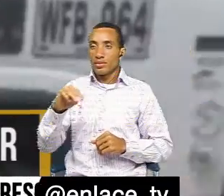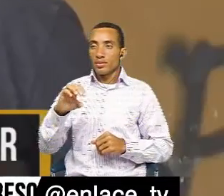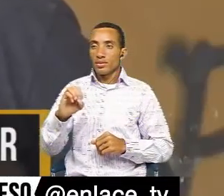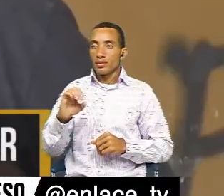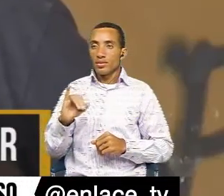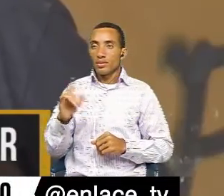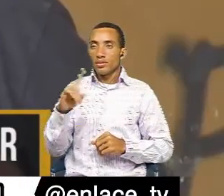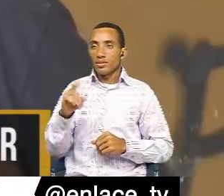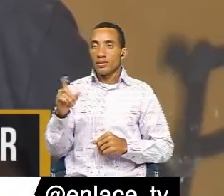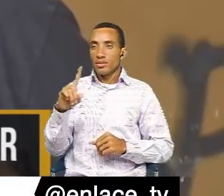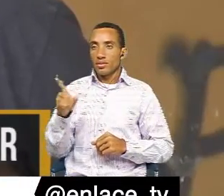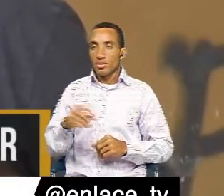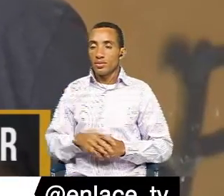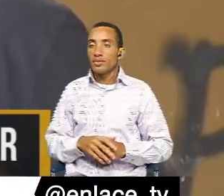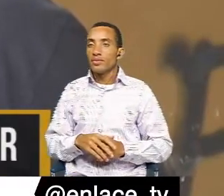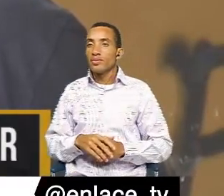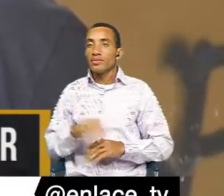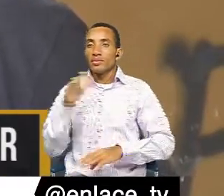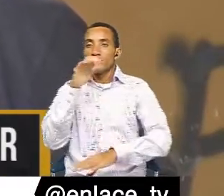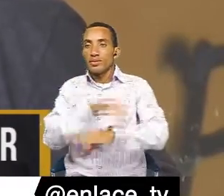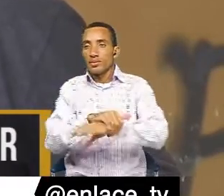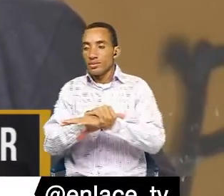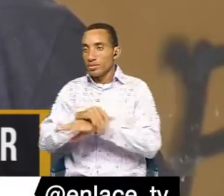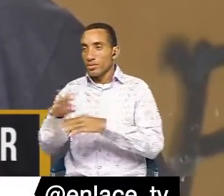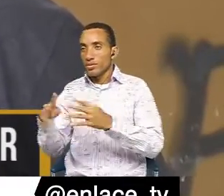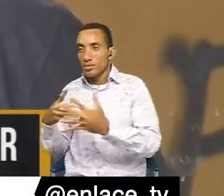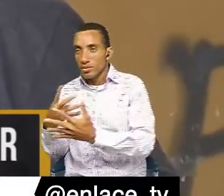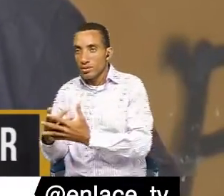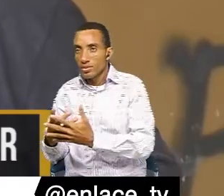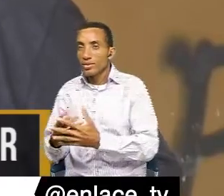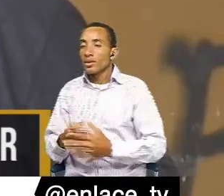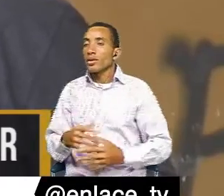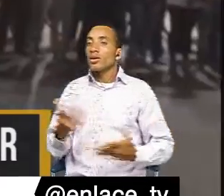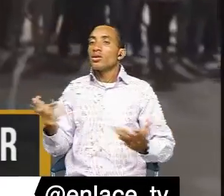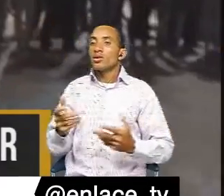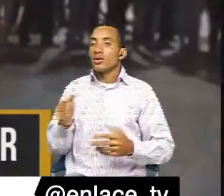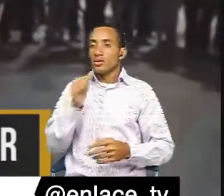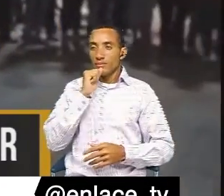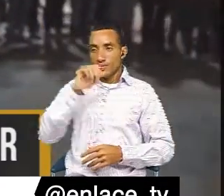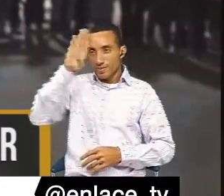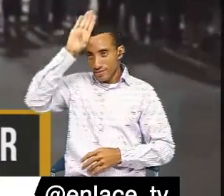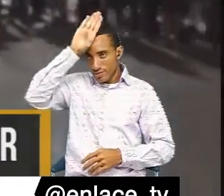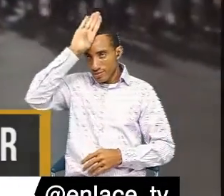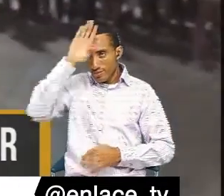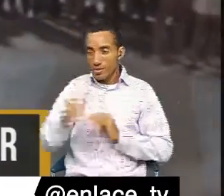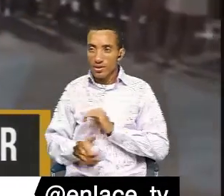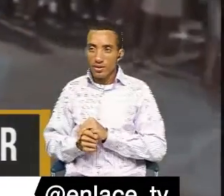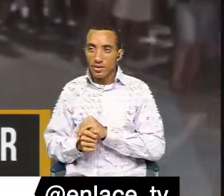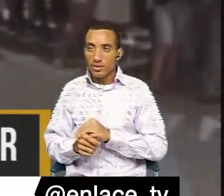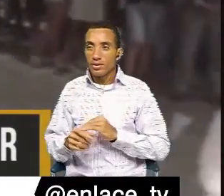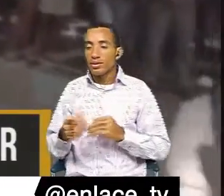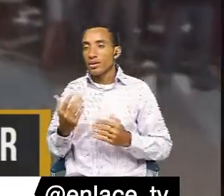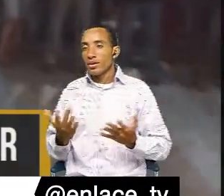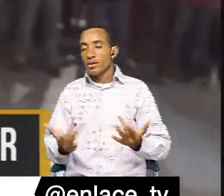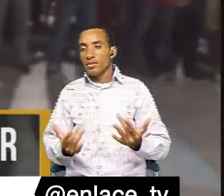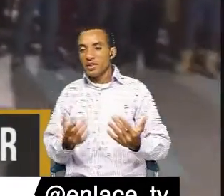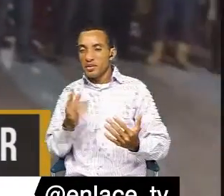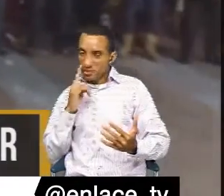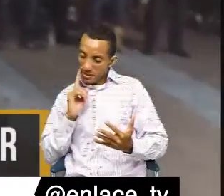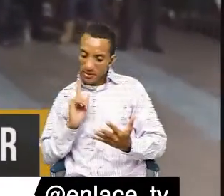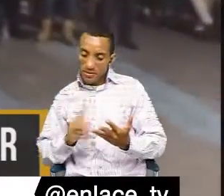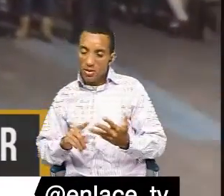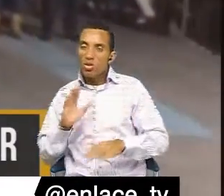momento. Detenidos, torturados y trasladados al municipio de Aguachica y están a la espera de la audiencia de imputación de cargos. Esa es una alerta